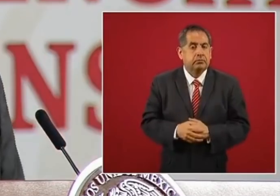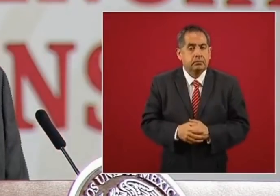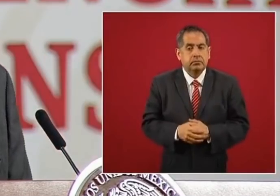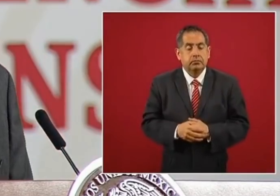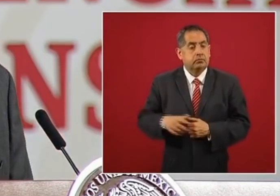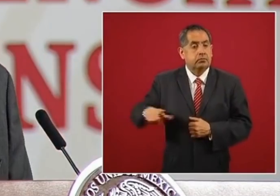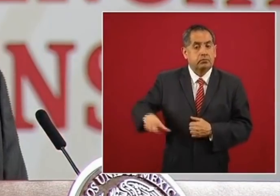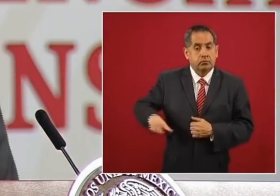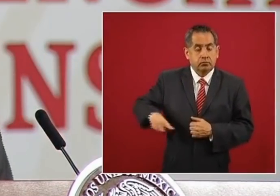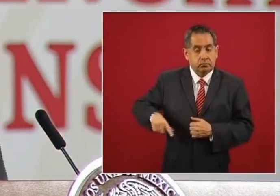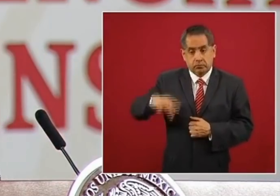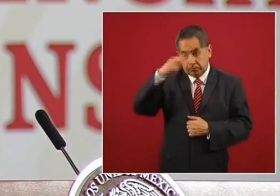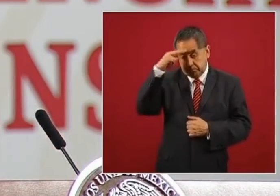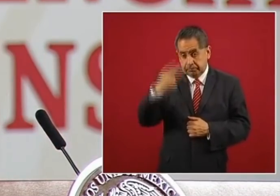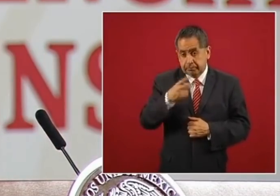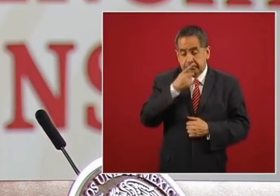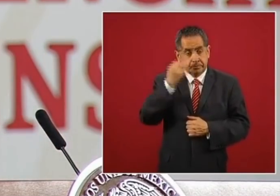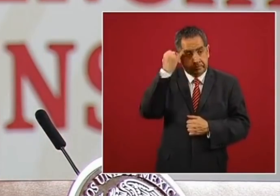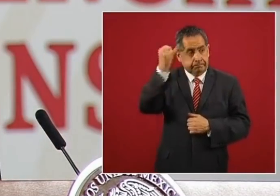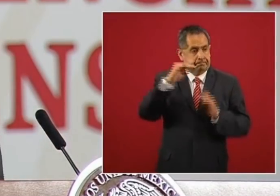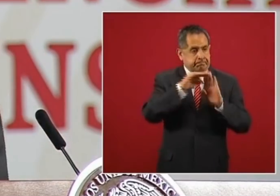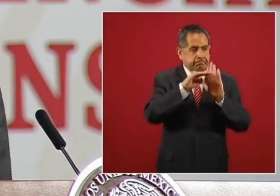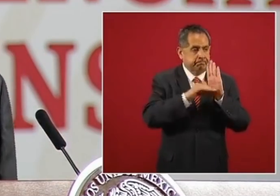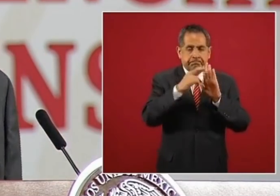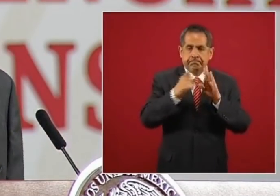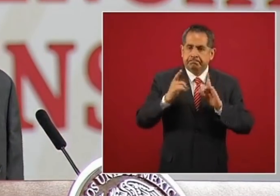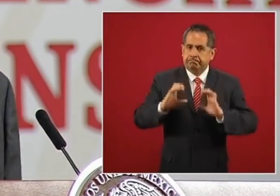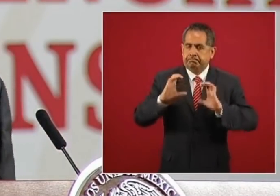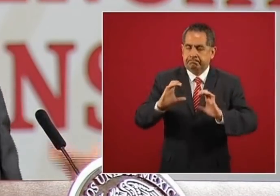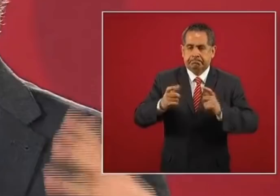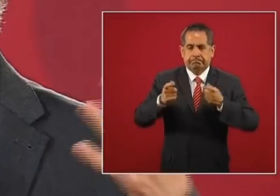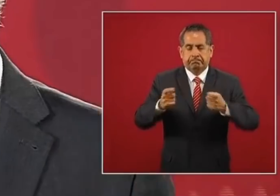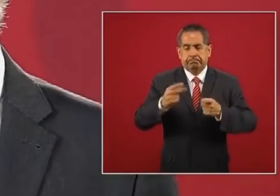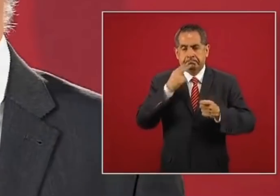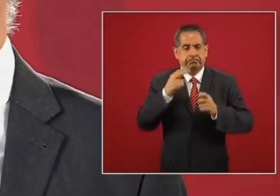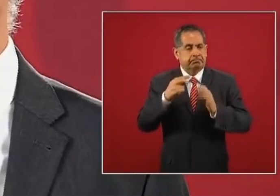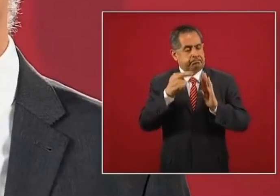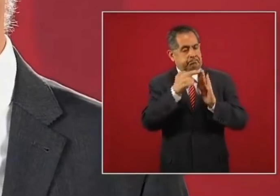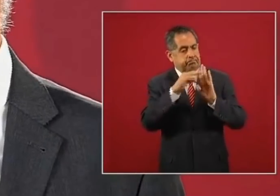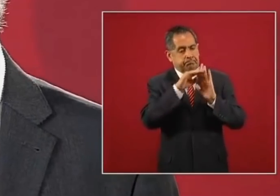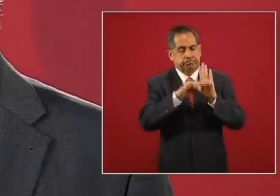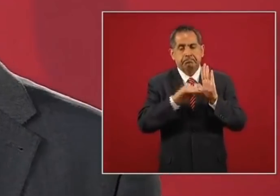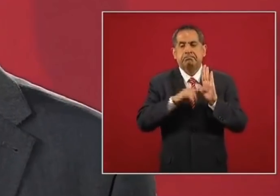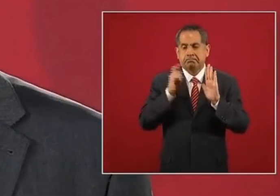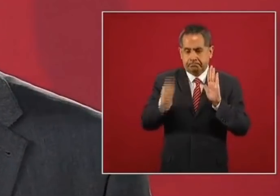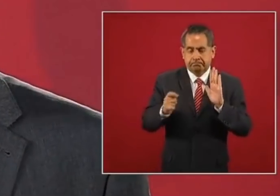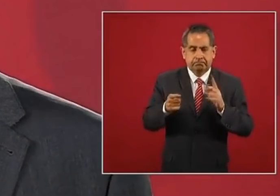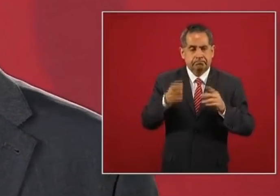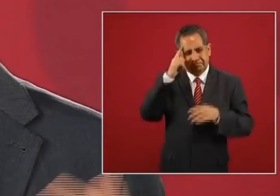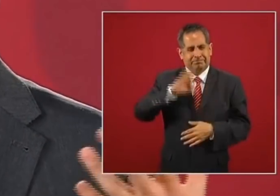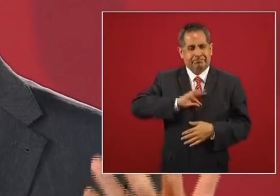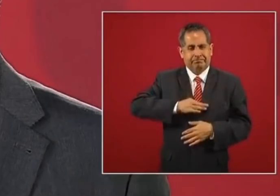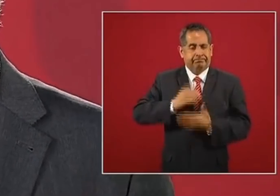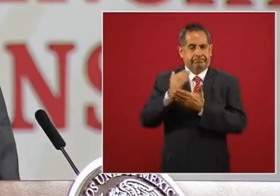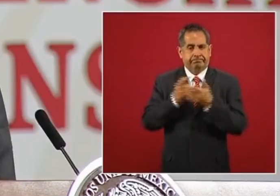Cuando el gobierno mexicano diseñó las intervenciones de prevención y control, usando los principios generales del control de